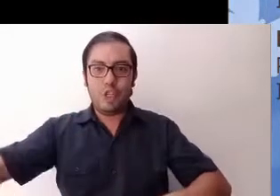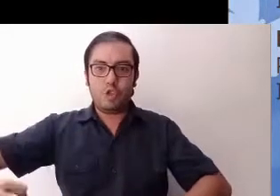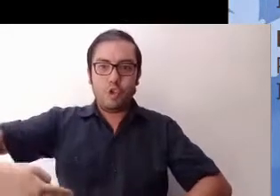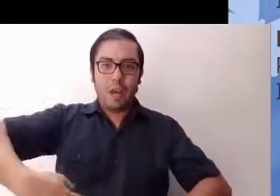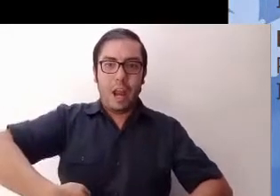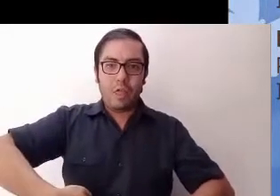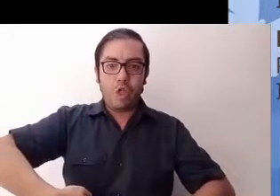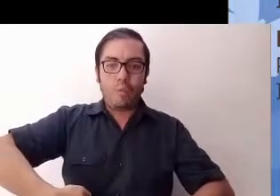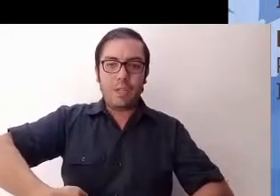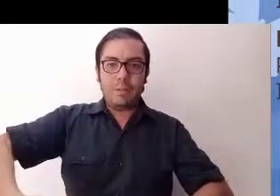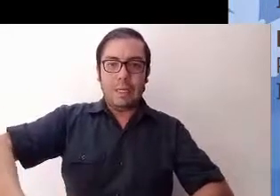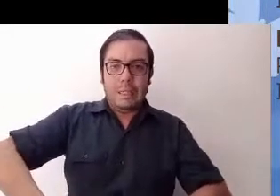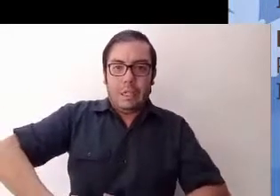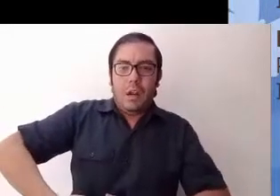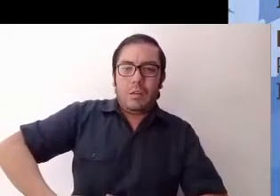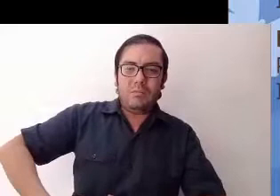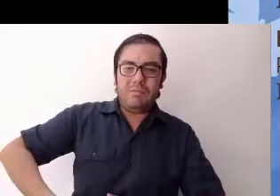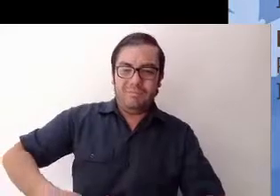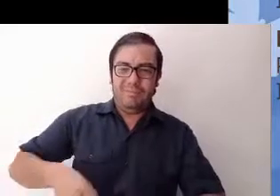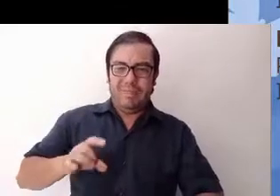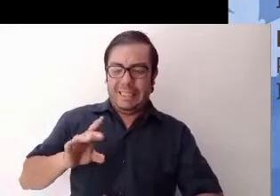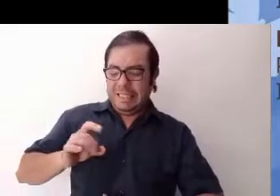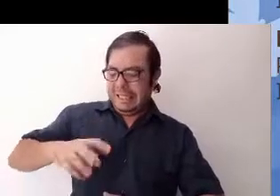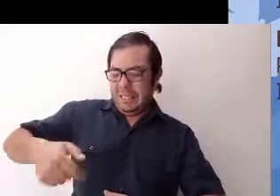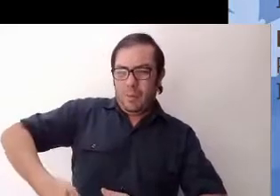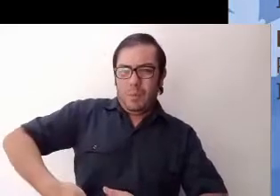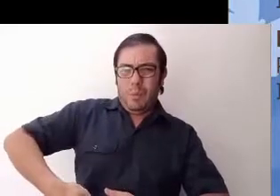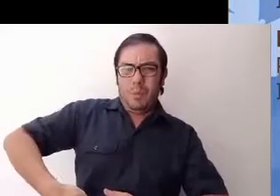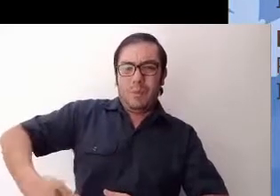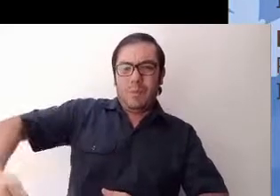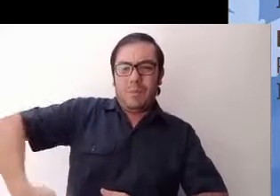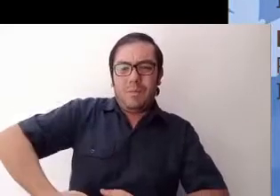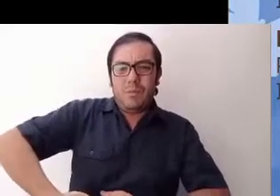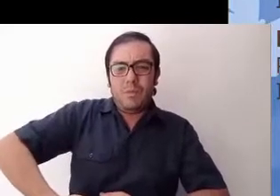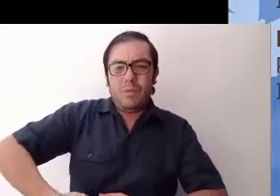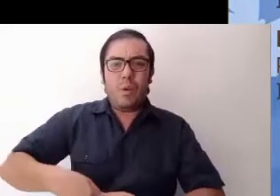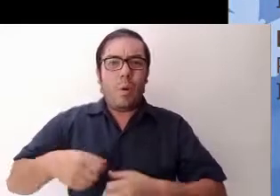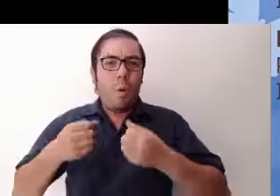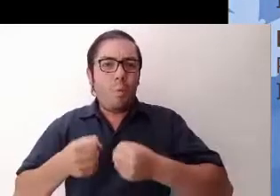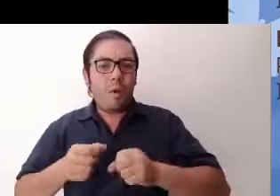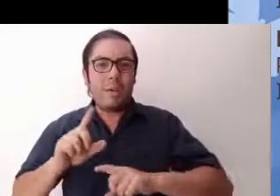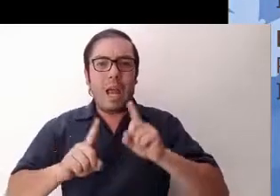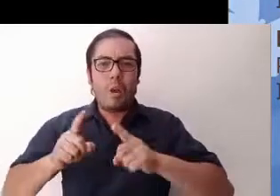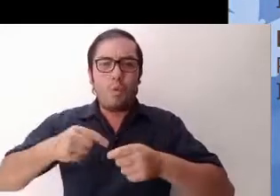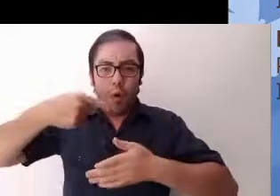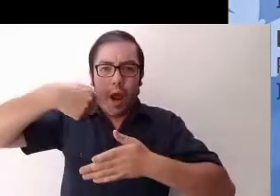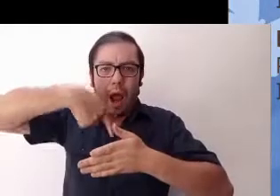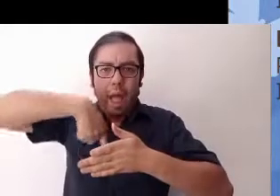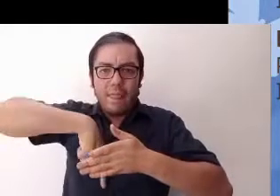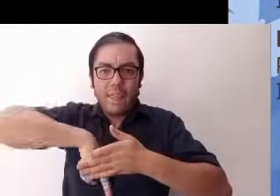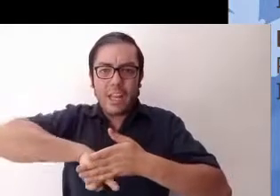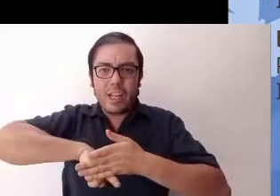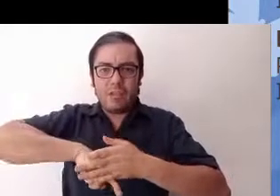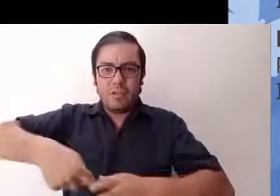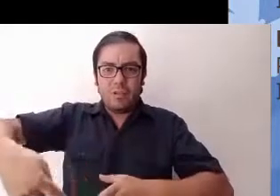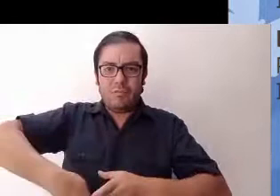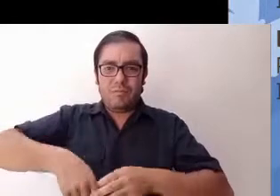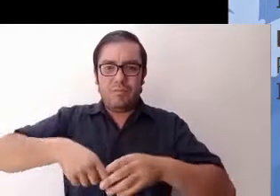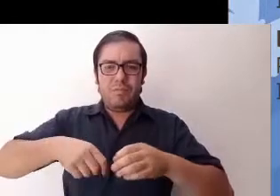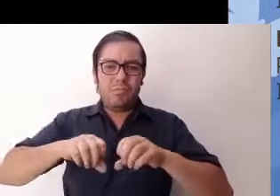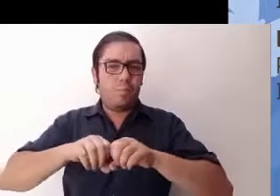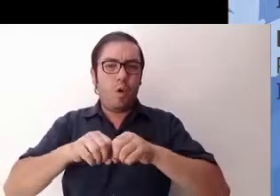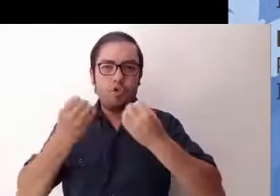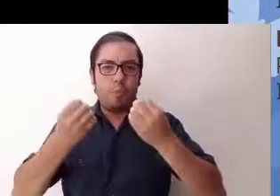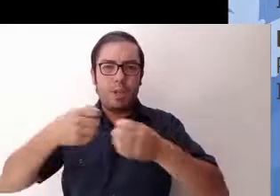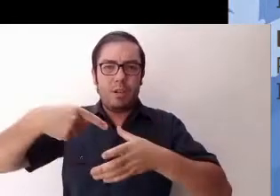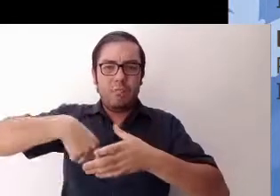que el fierro haga daño en alguna víscera, en el intestino delgado, en el intestino grueso, en el estómago. Si es en